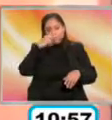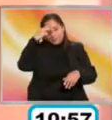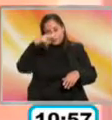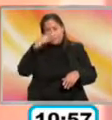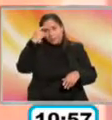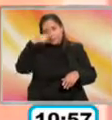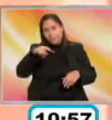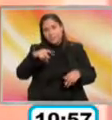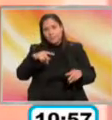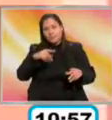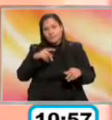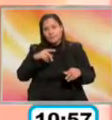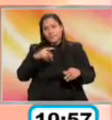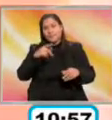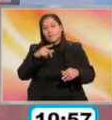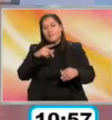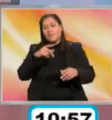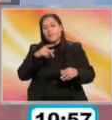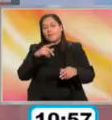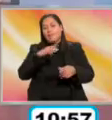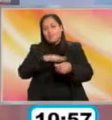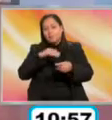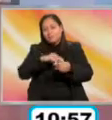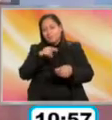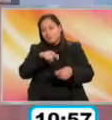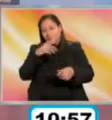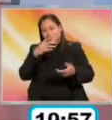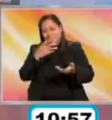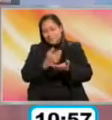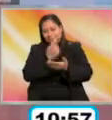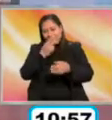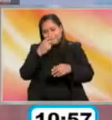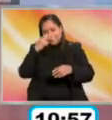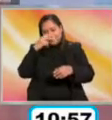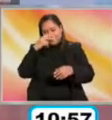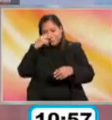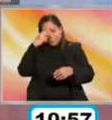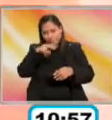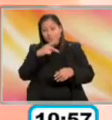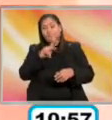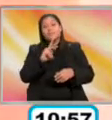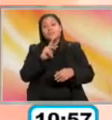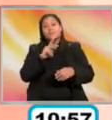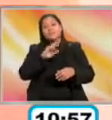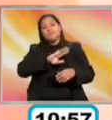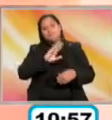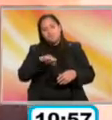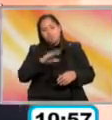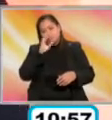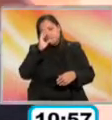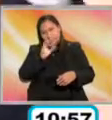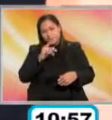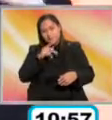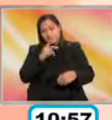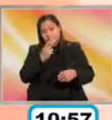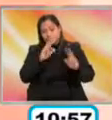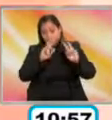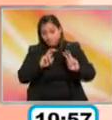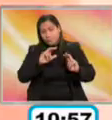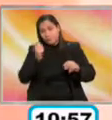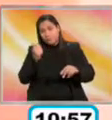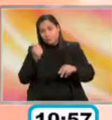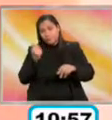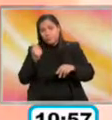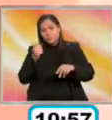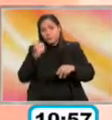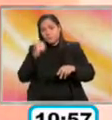México para conquistar América, pero pues se nos murió en el camino, así es que todos estos temas estarán, estos y 8 más, en el